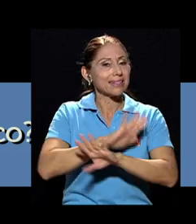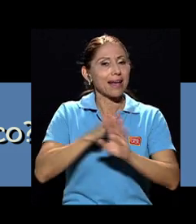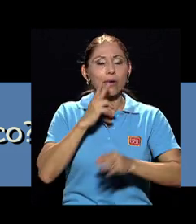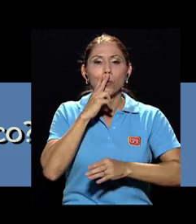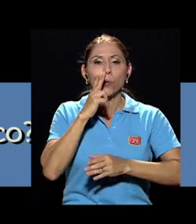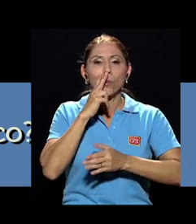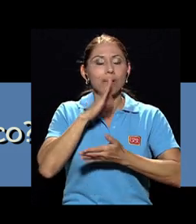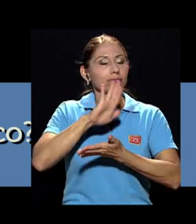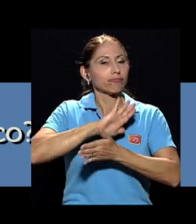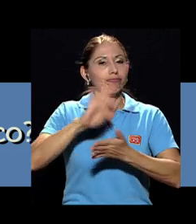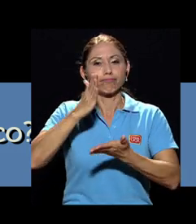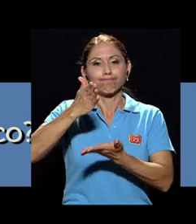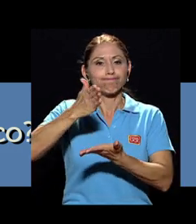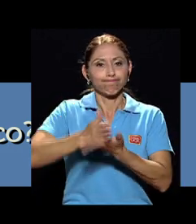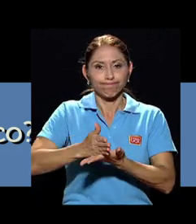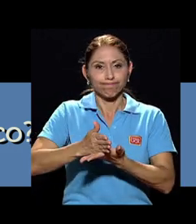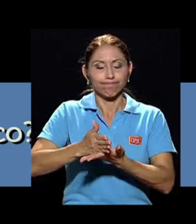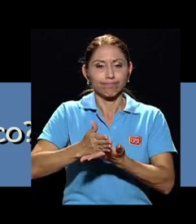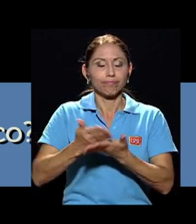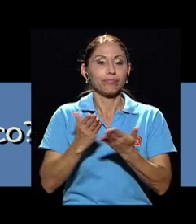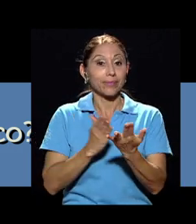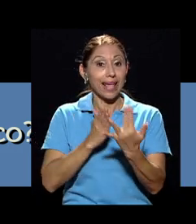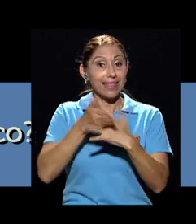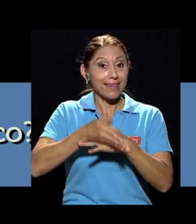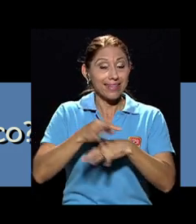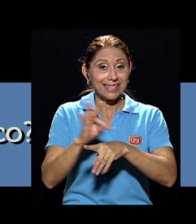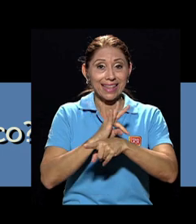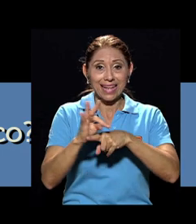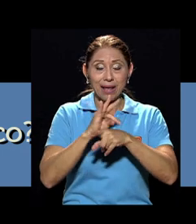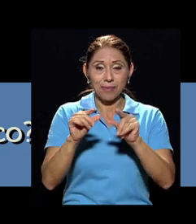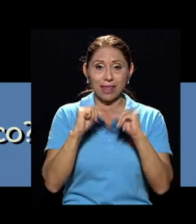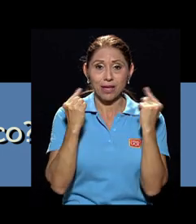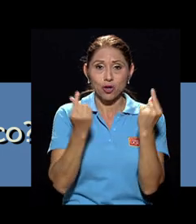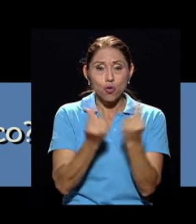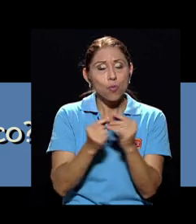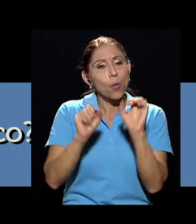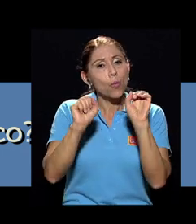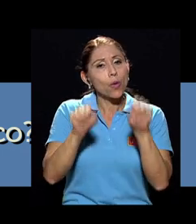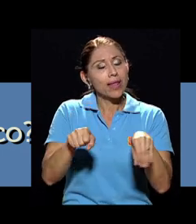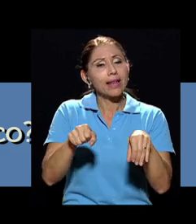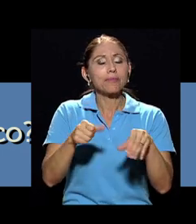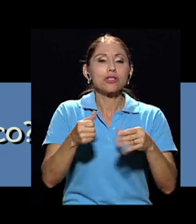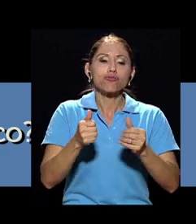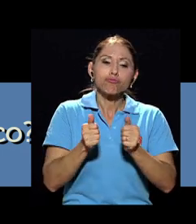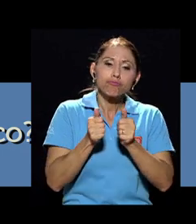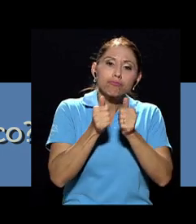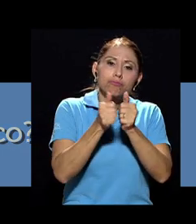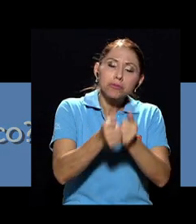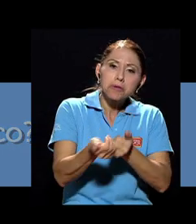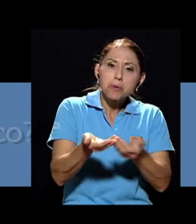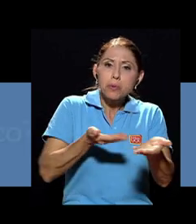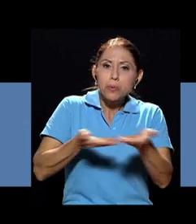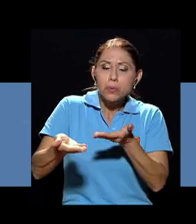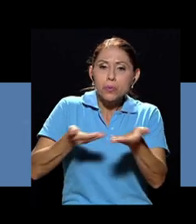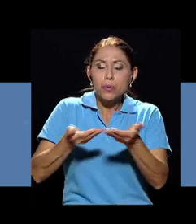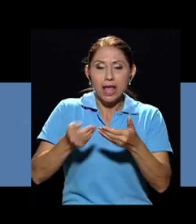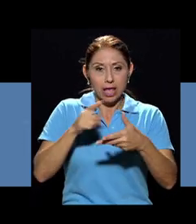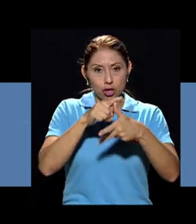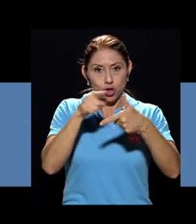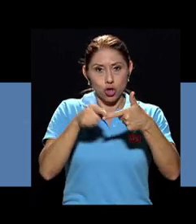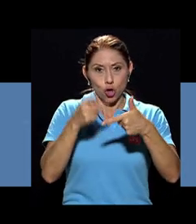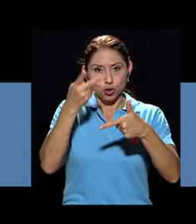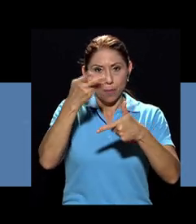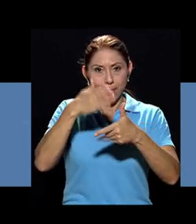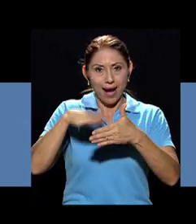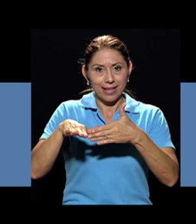cesar, ¿verdad? Y mediante la terapia de grupo poderles brindar un acompañamiento que consta de dos partes, ¿verdad?